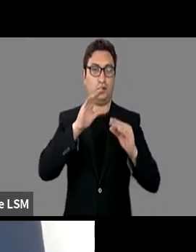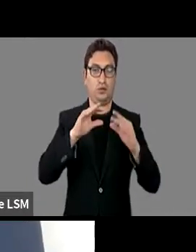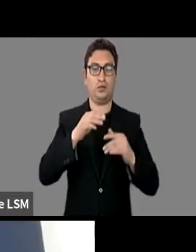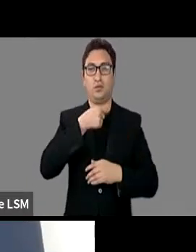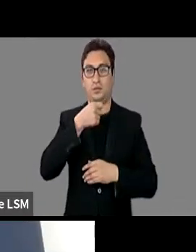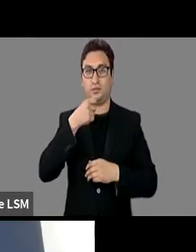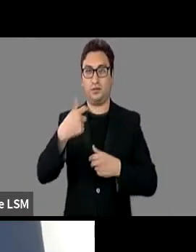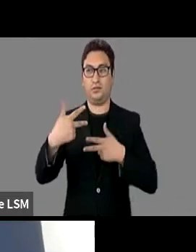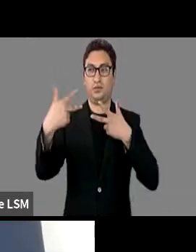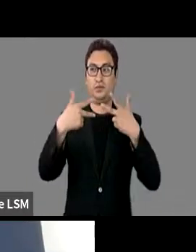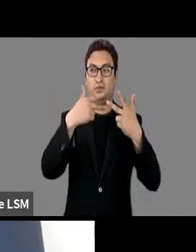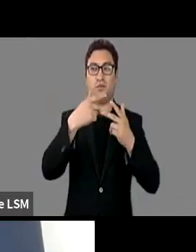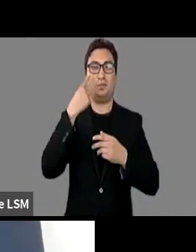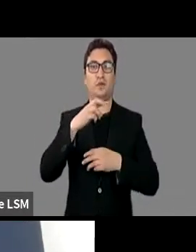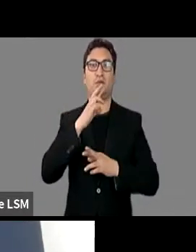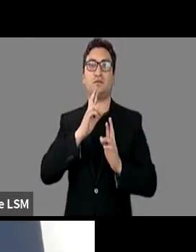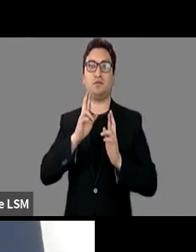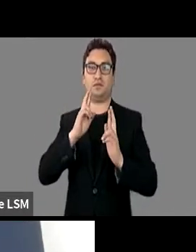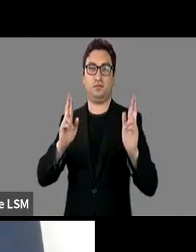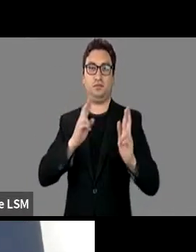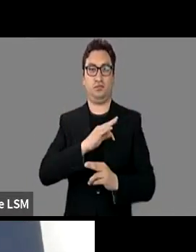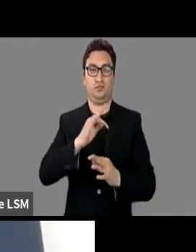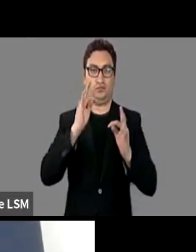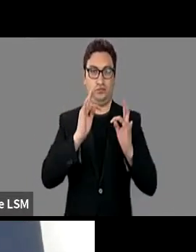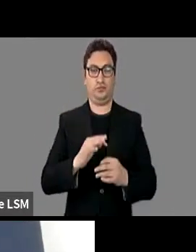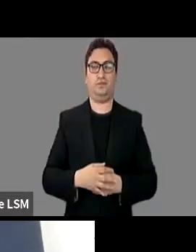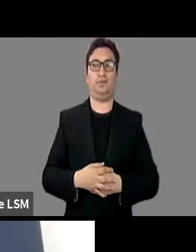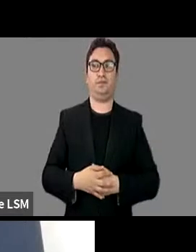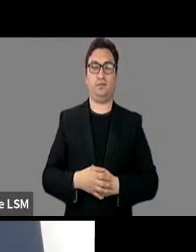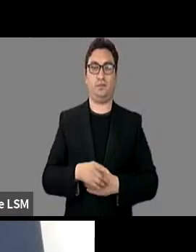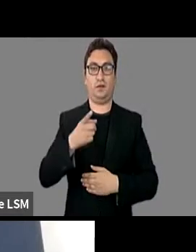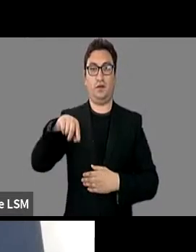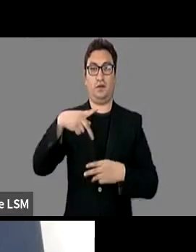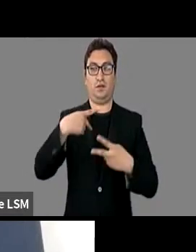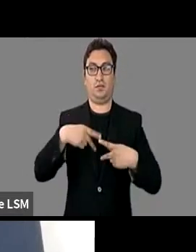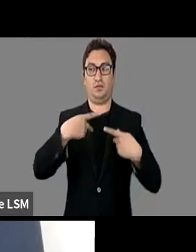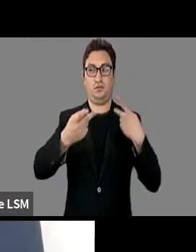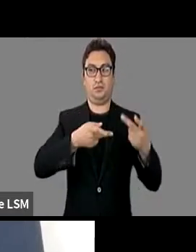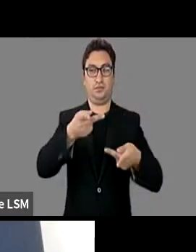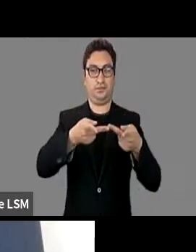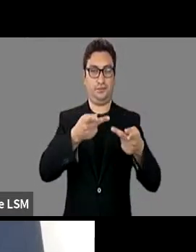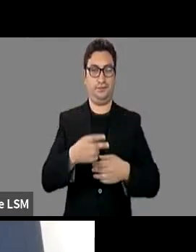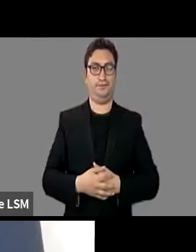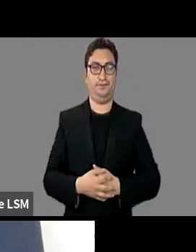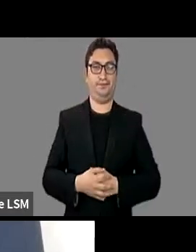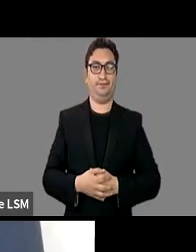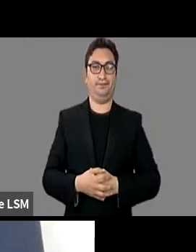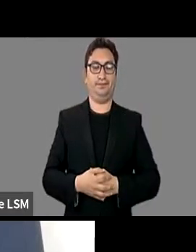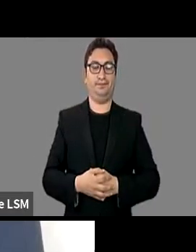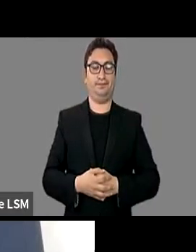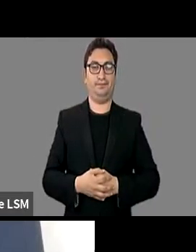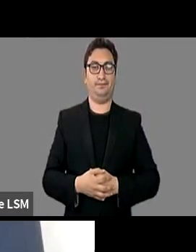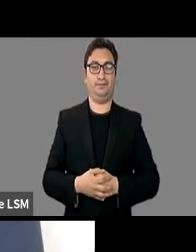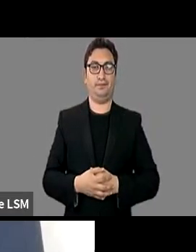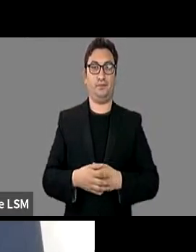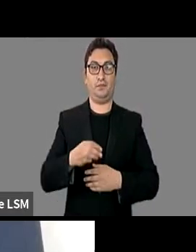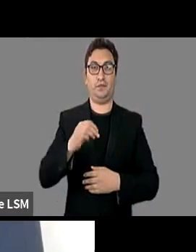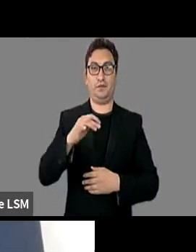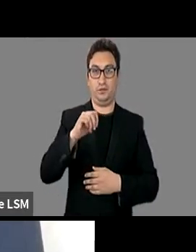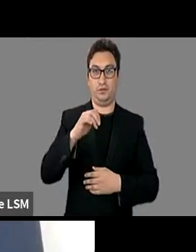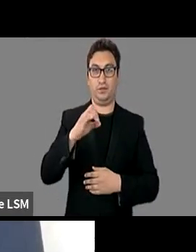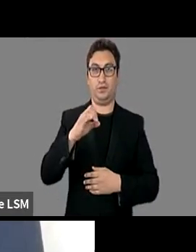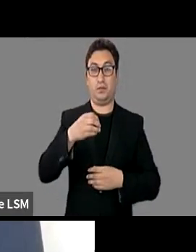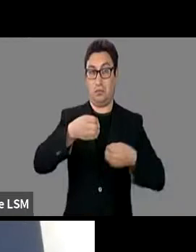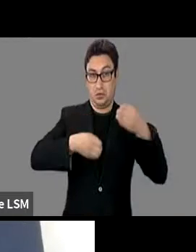cuestionamientos que nos hace el público. Para el magistrado, ¿es necesario apoyarse de los derechos humanos para que se